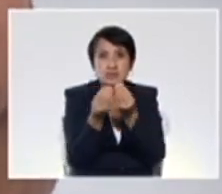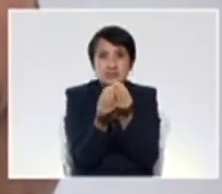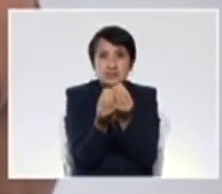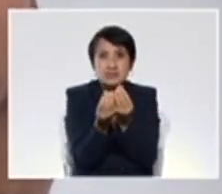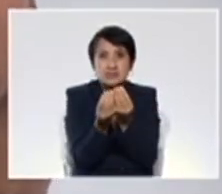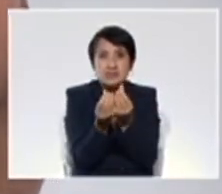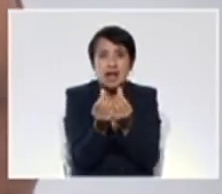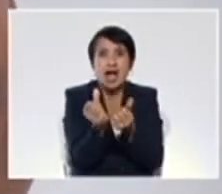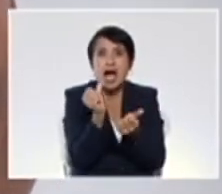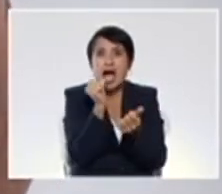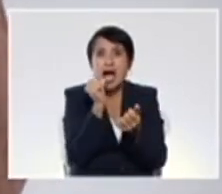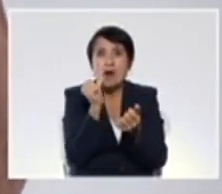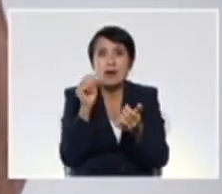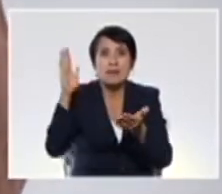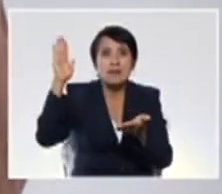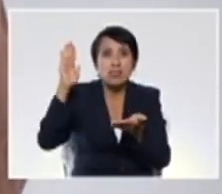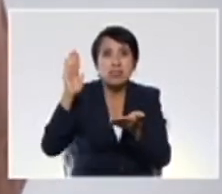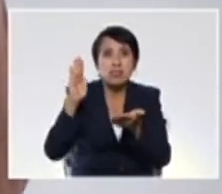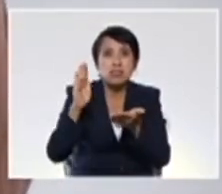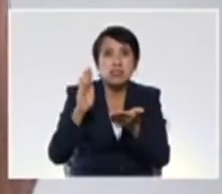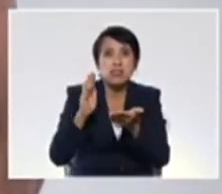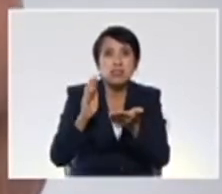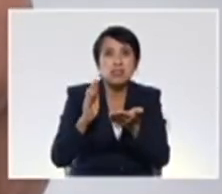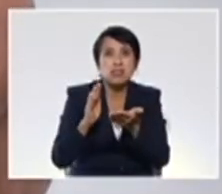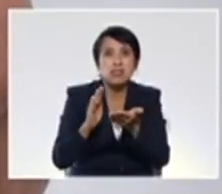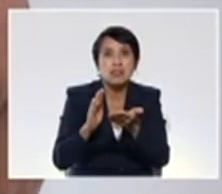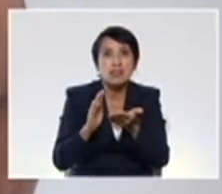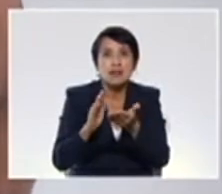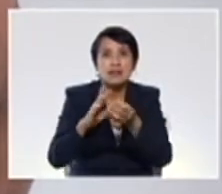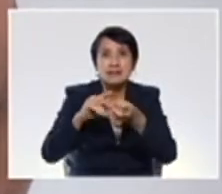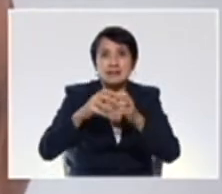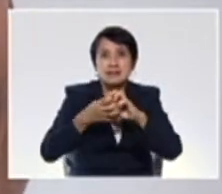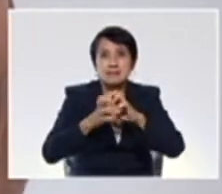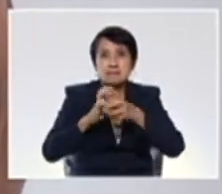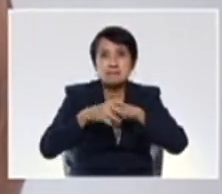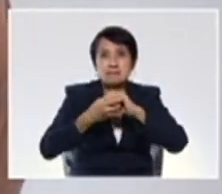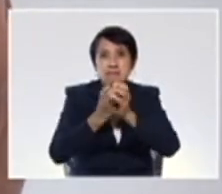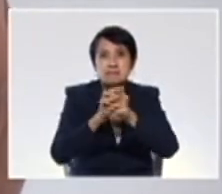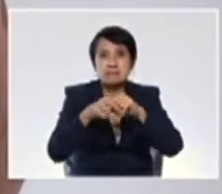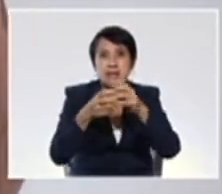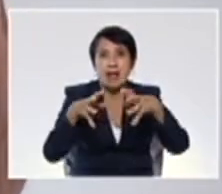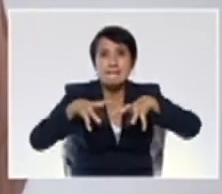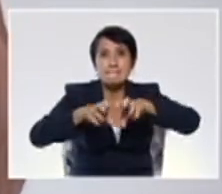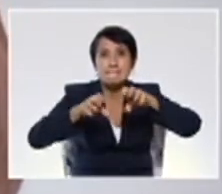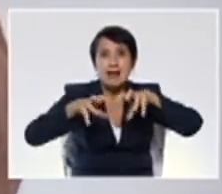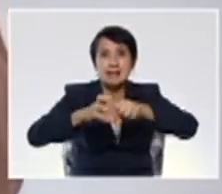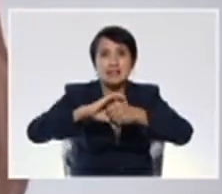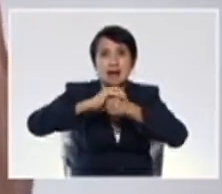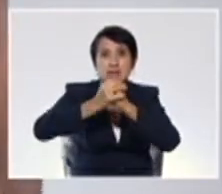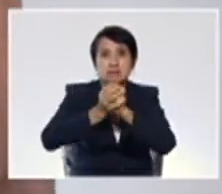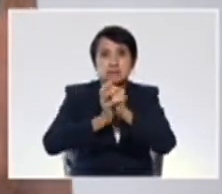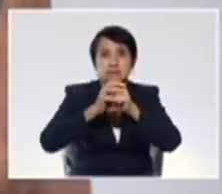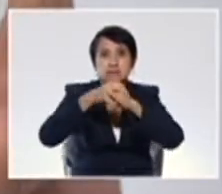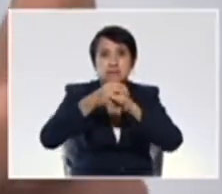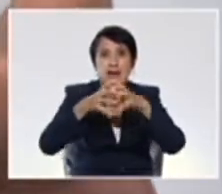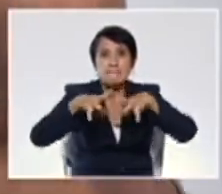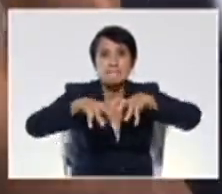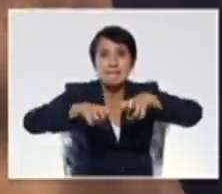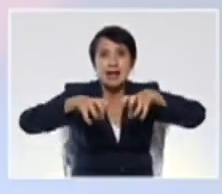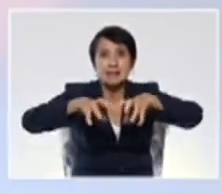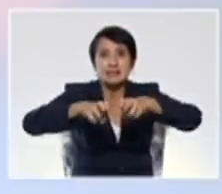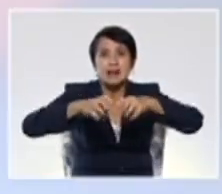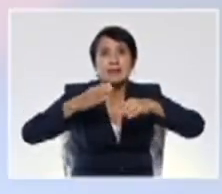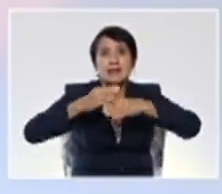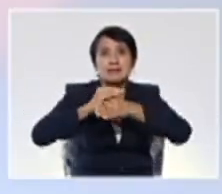echar el agua, para que entonces al yo echarle el agua se vuelve esa mezcla, esa masa, y esa masa me permite entonces lijar